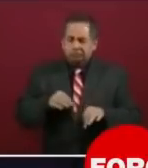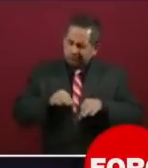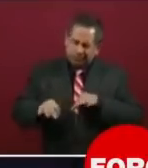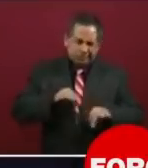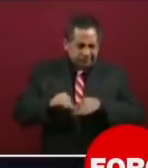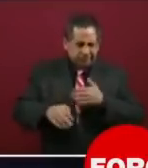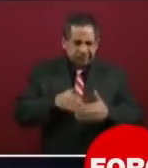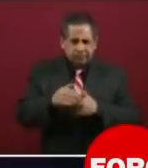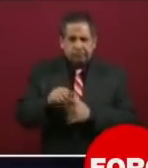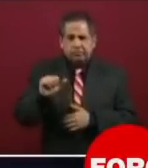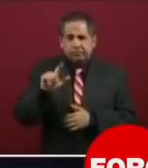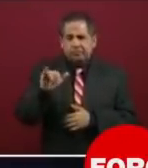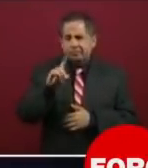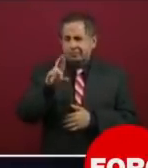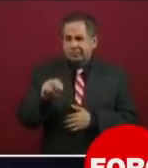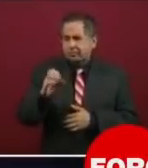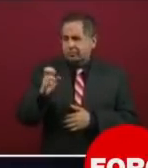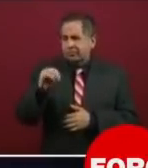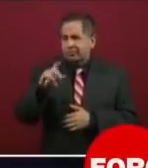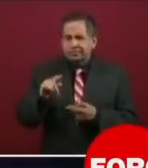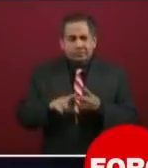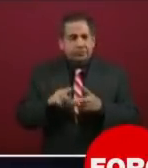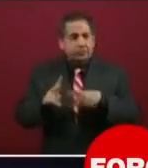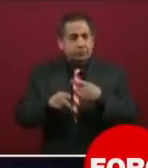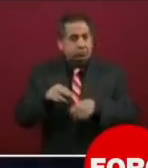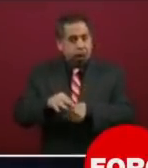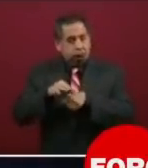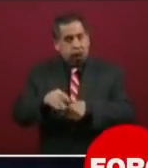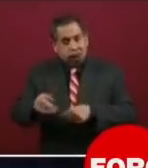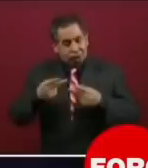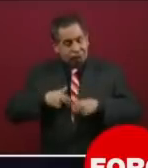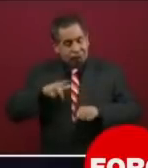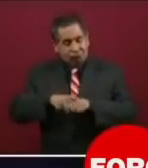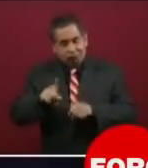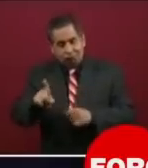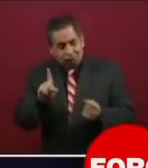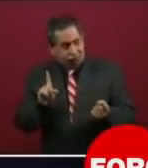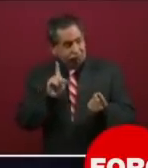tema alejandro encinas va personalmente